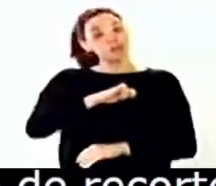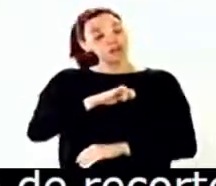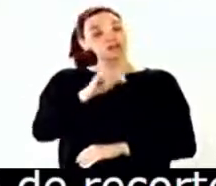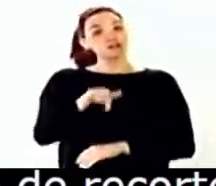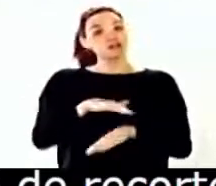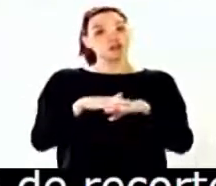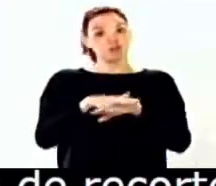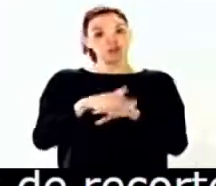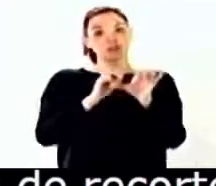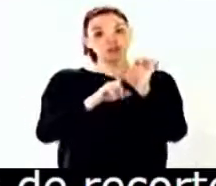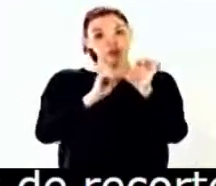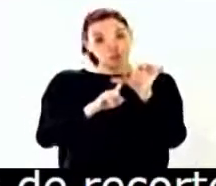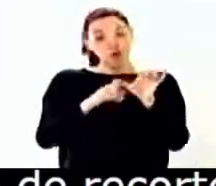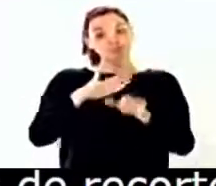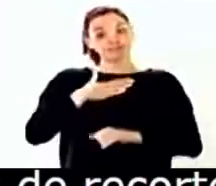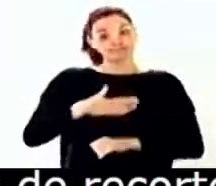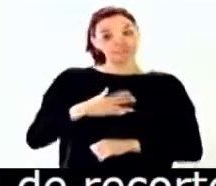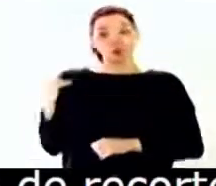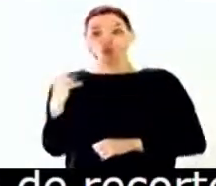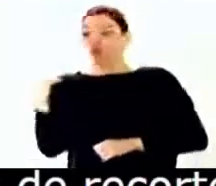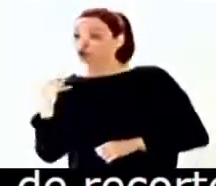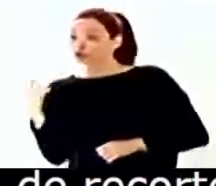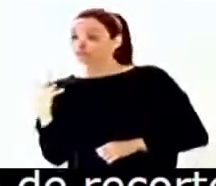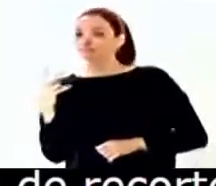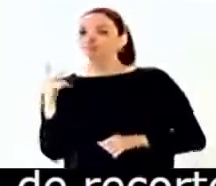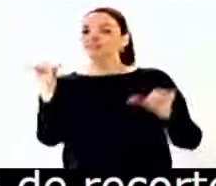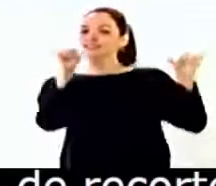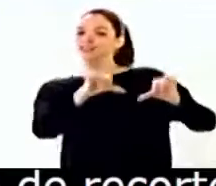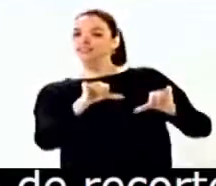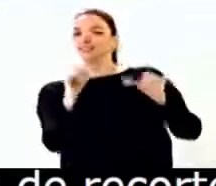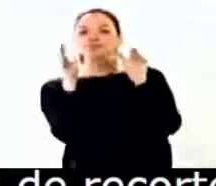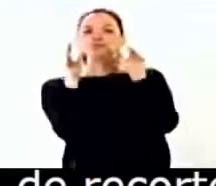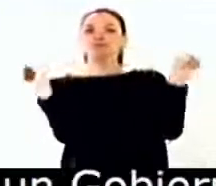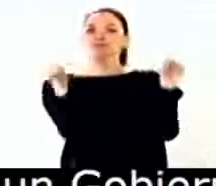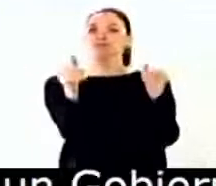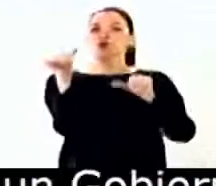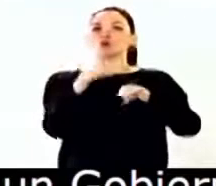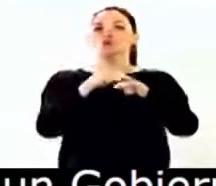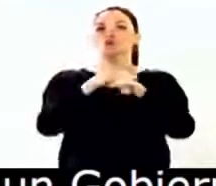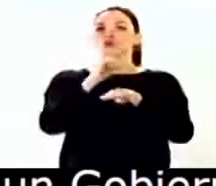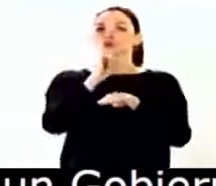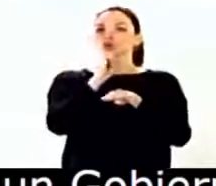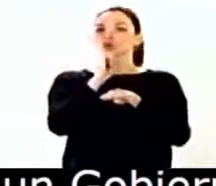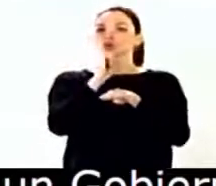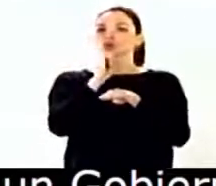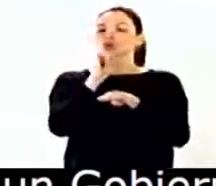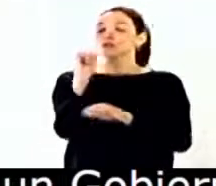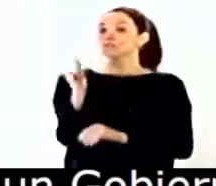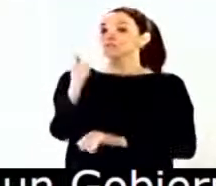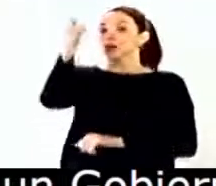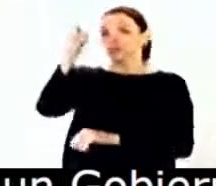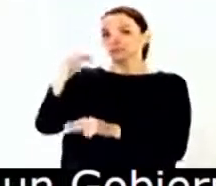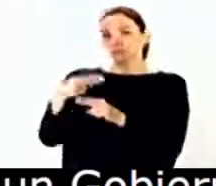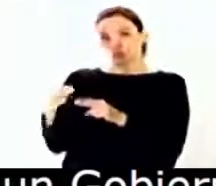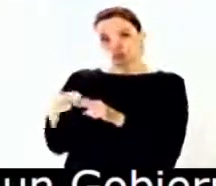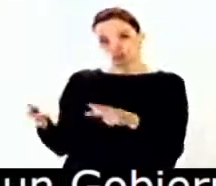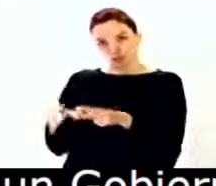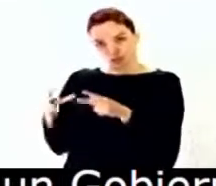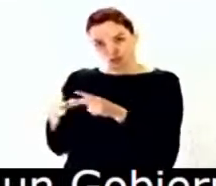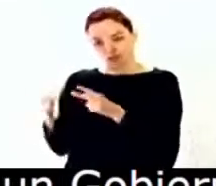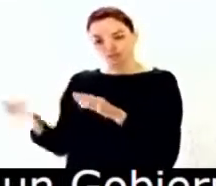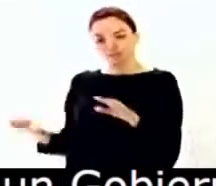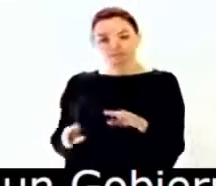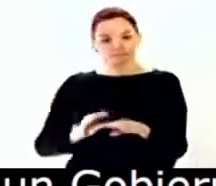Extremadura, que las crisis las quieren afrontar con más políticas sociales, con más